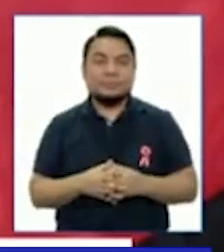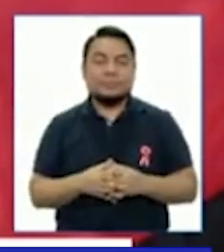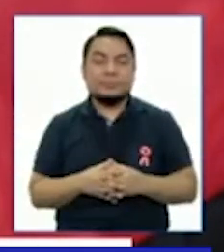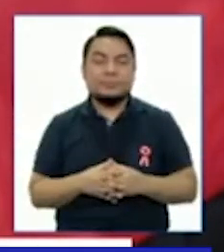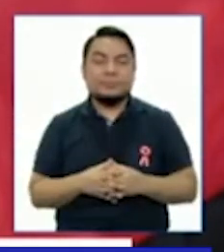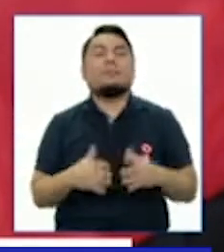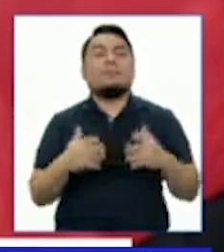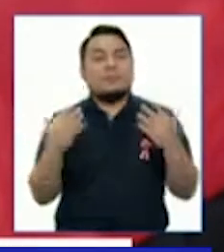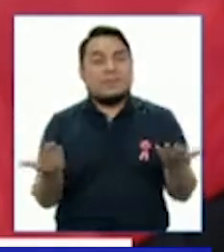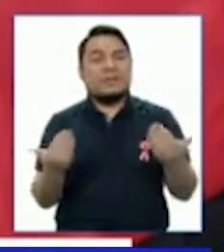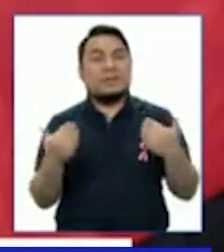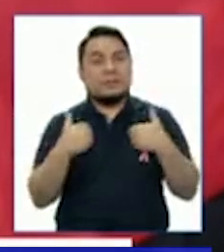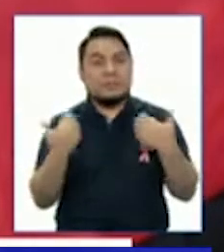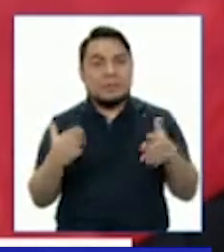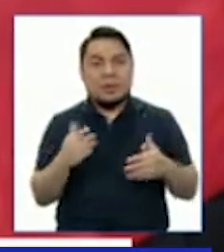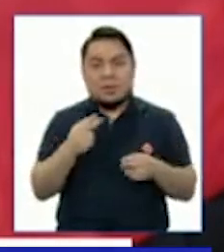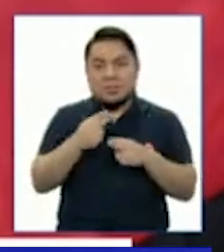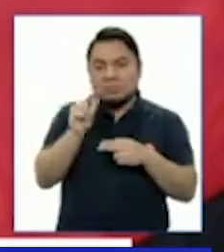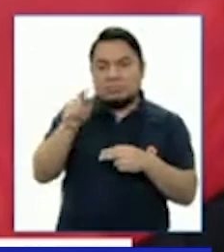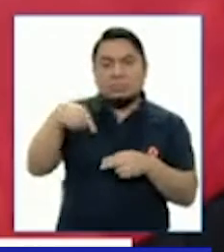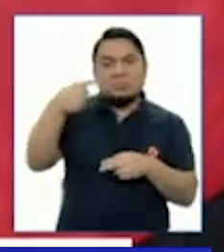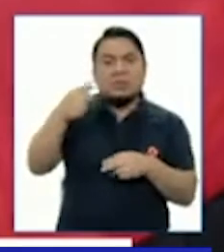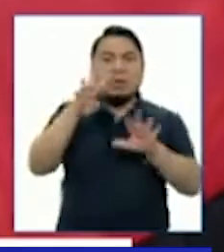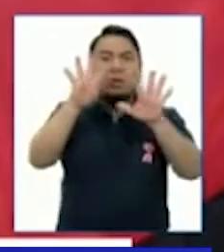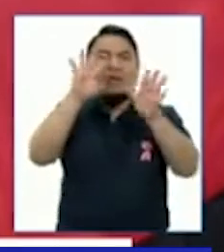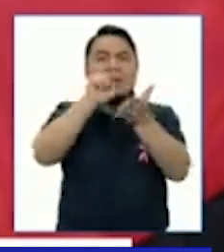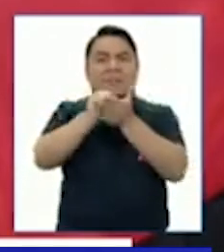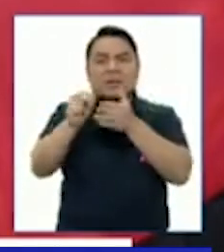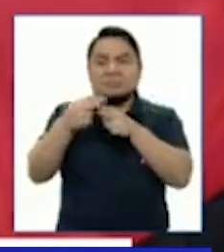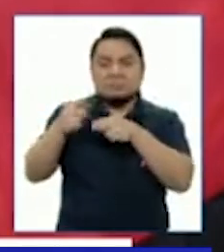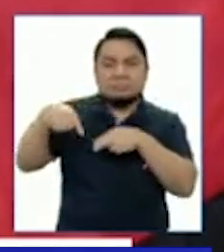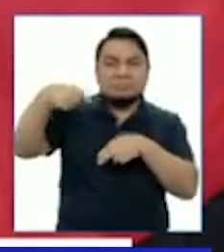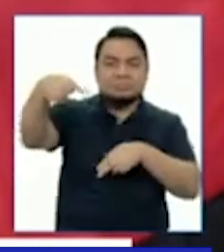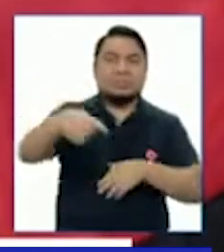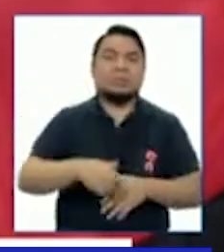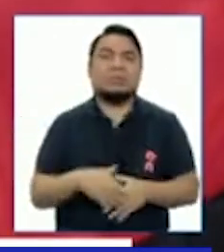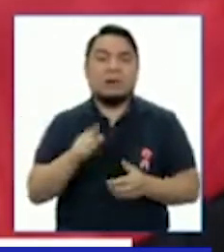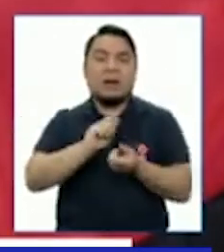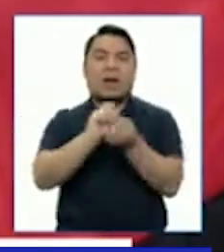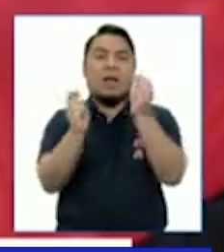tenemos de acá poco más de 9 meses un cambio de